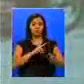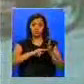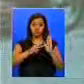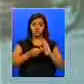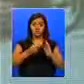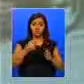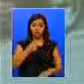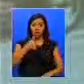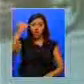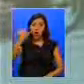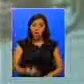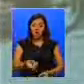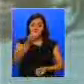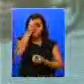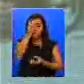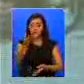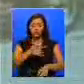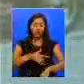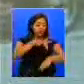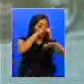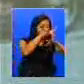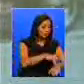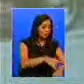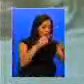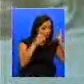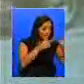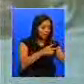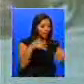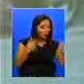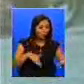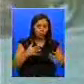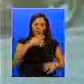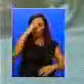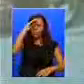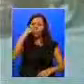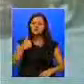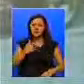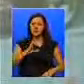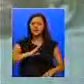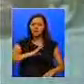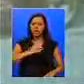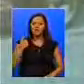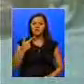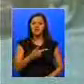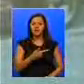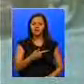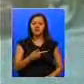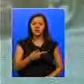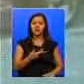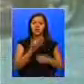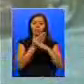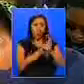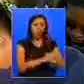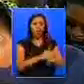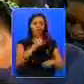vengo aquí a esta rendición de cuentas y también vengo a decir que Cuba sí tiene tecnología, así les duela, a pesar del bloqueo, a